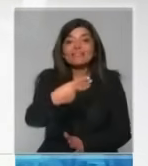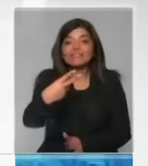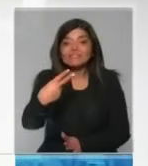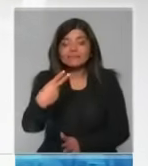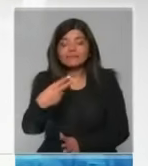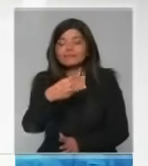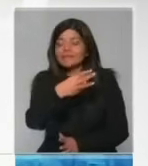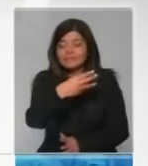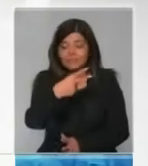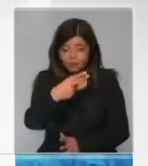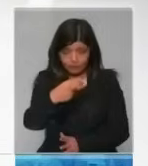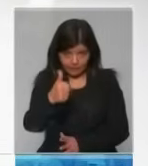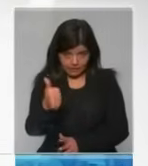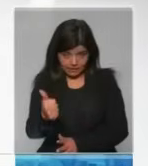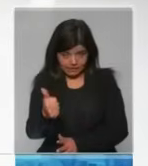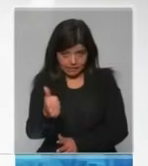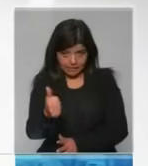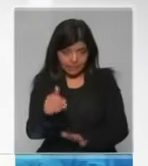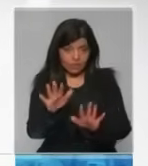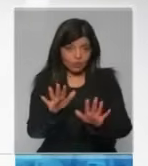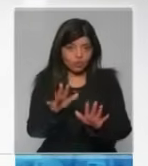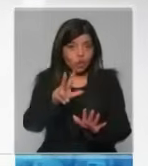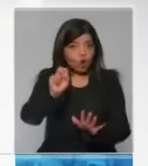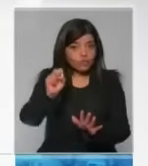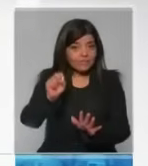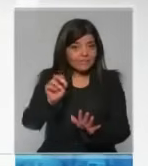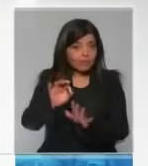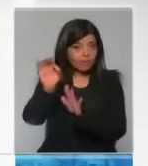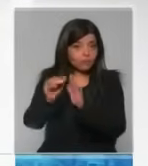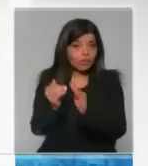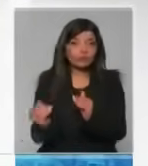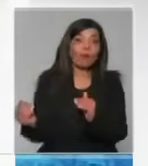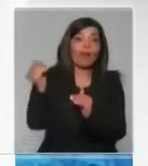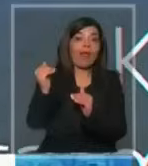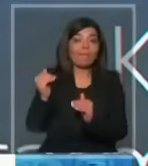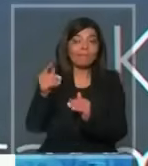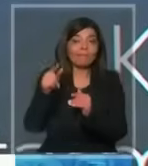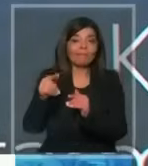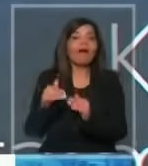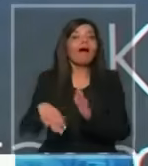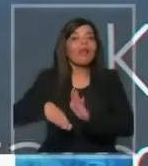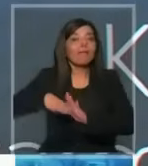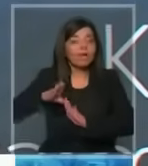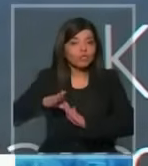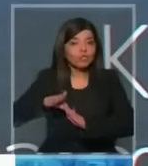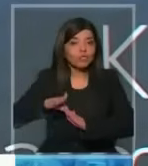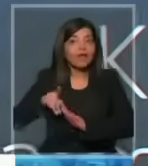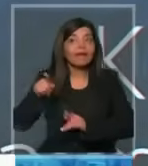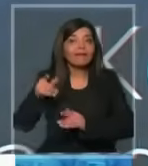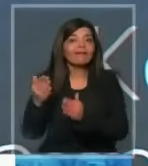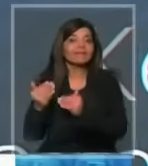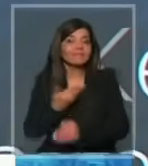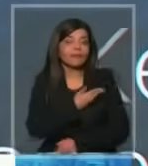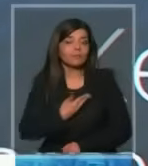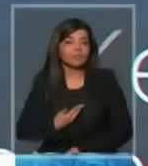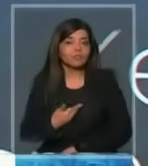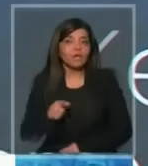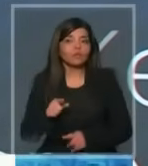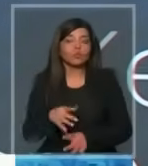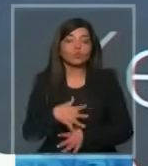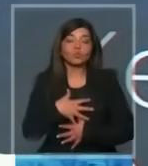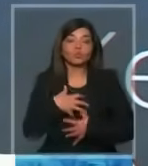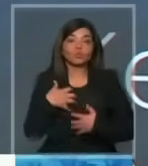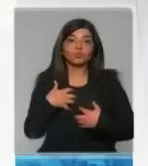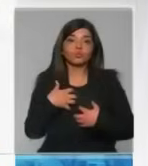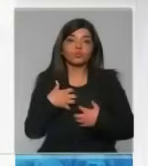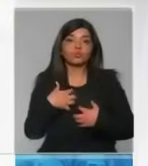Está con 80 sobre la mayoría absoluta que necesita para gobernar. Esta es tan paliza que ha sufrido Rishi Sunak, que tan solo